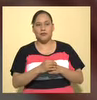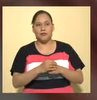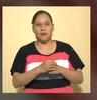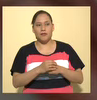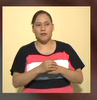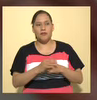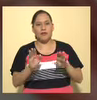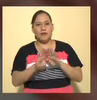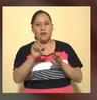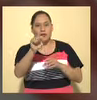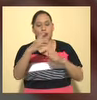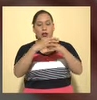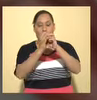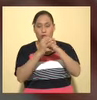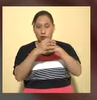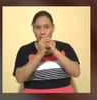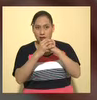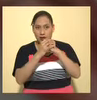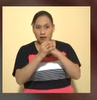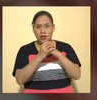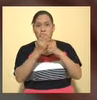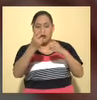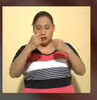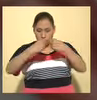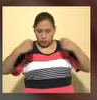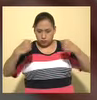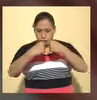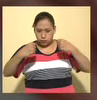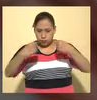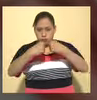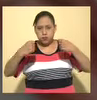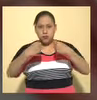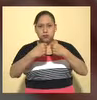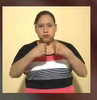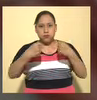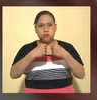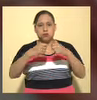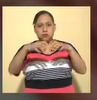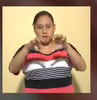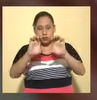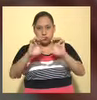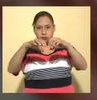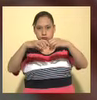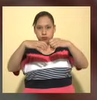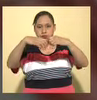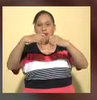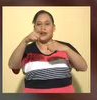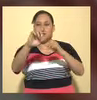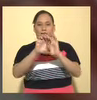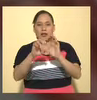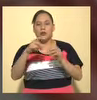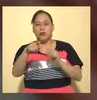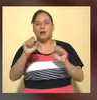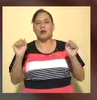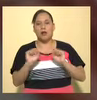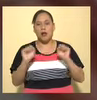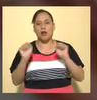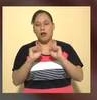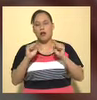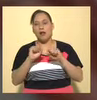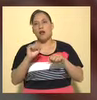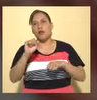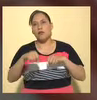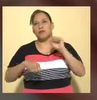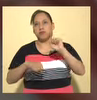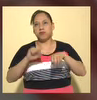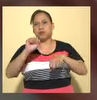una saliente a nivel de la rodilla, donde esa banda va a estar pasando de un lado al otro. Ajá. Y cada vez que nosotros flexionamos más o menos a unos 30, 40